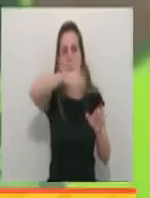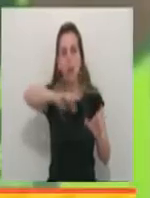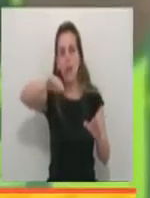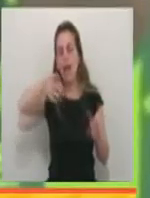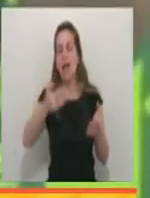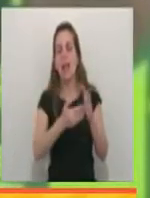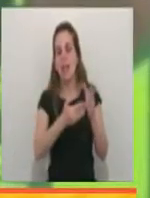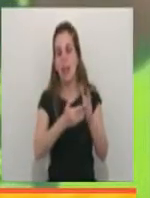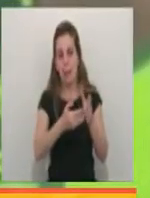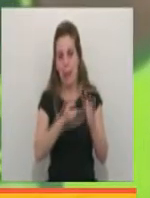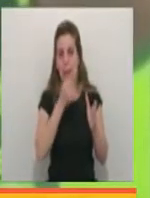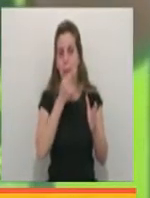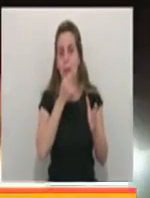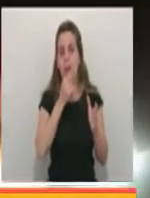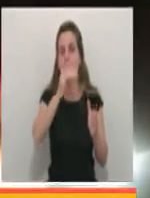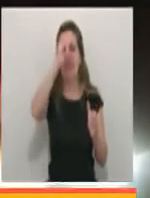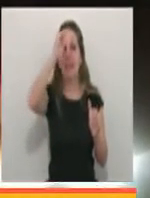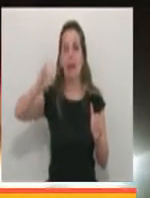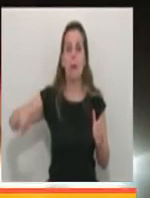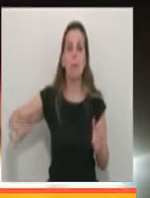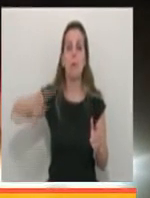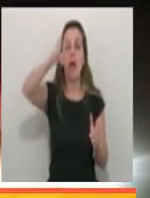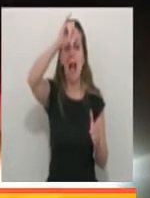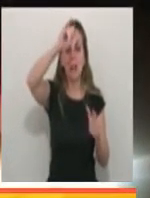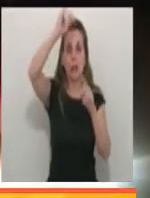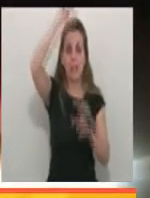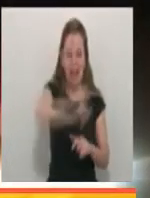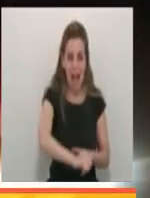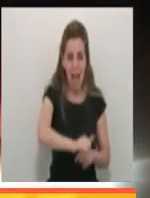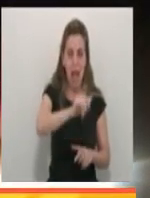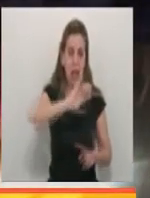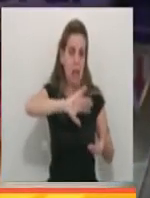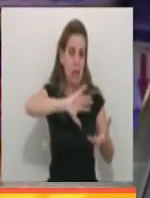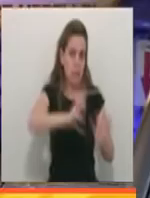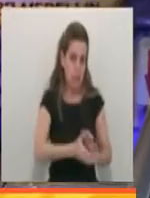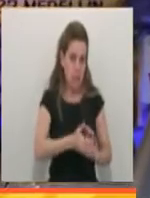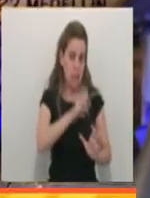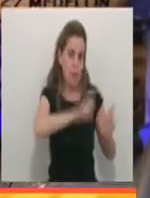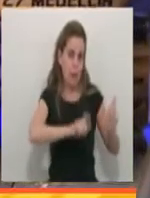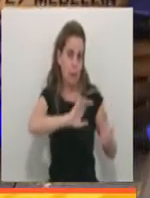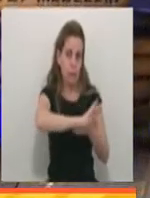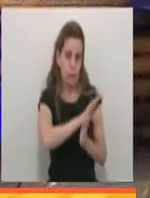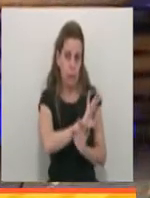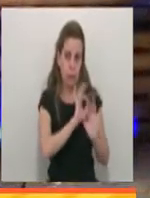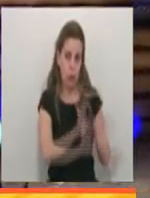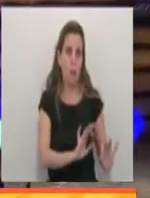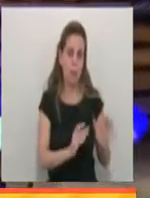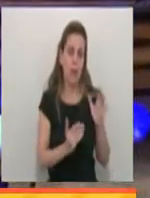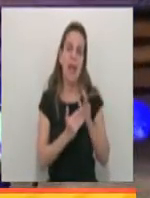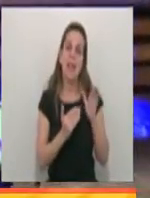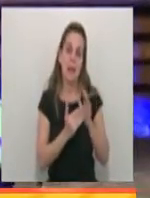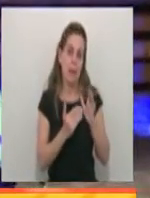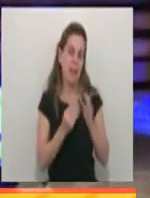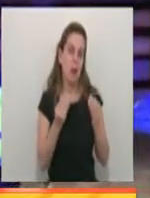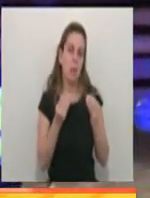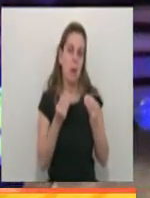Ahora, también hay que ver qué fue lo que impactó primero y dónde estaban ubicados estos sobrevivientes, porque si el avión pega con la cola y la cola es lo